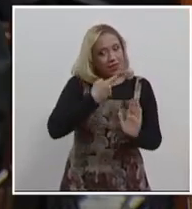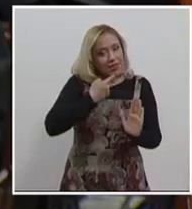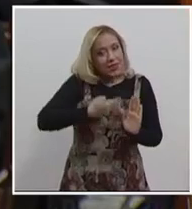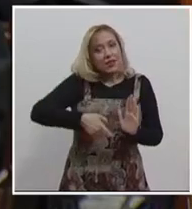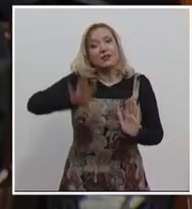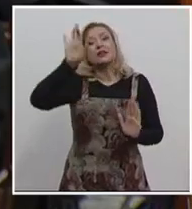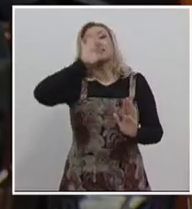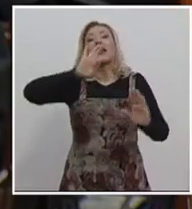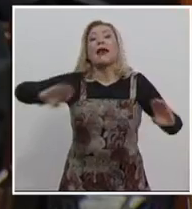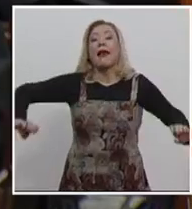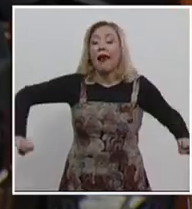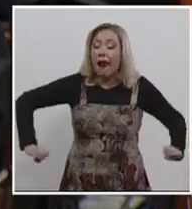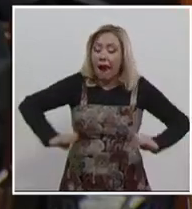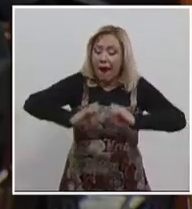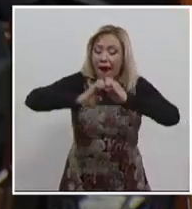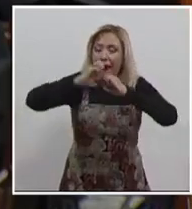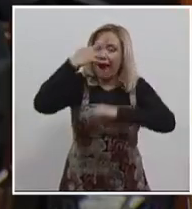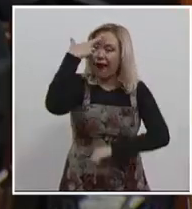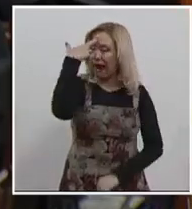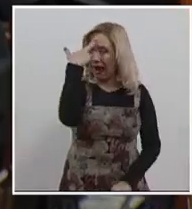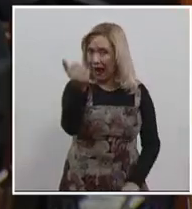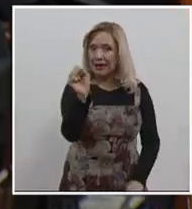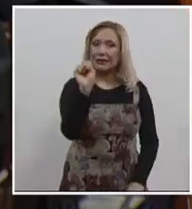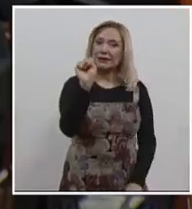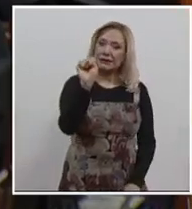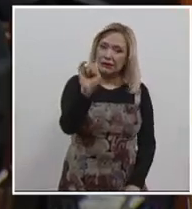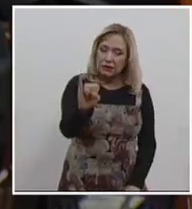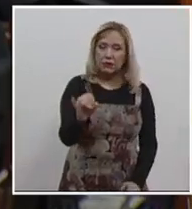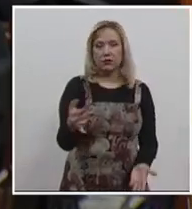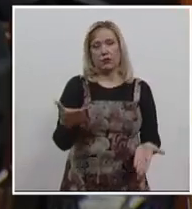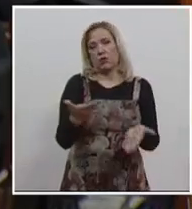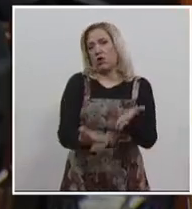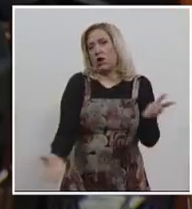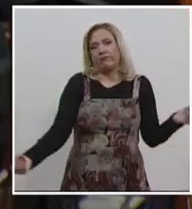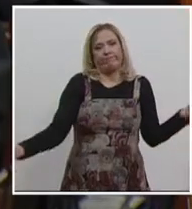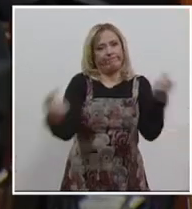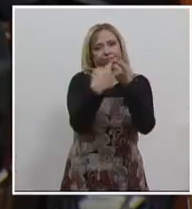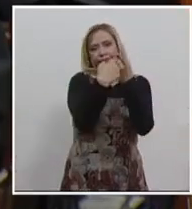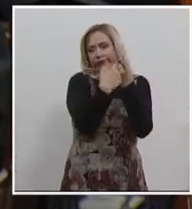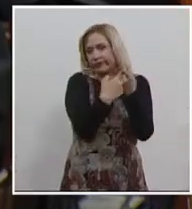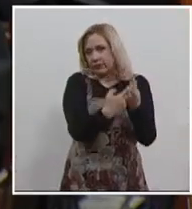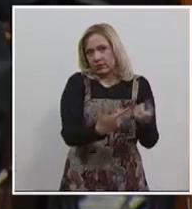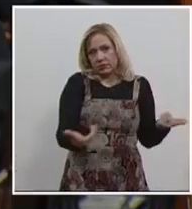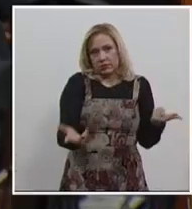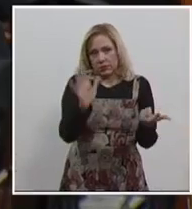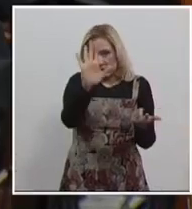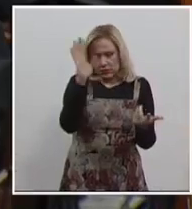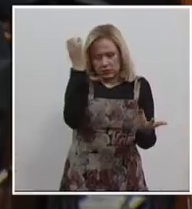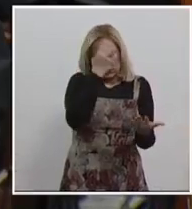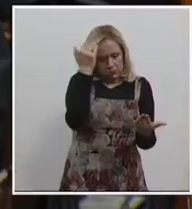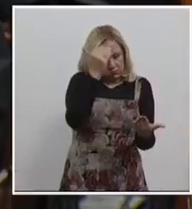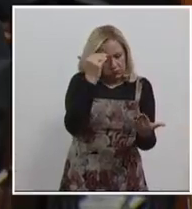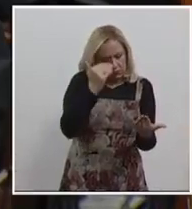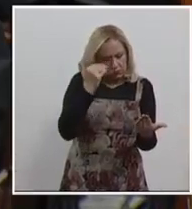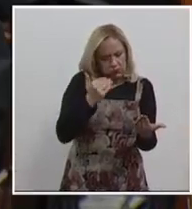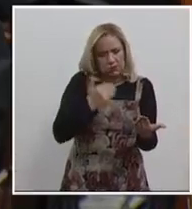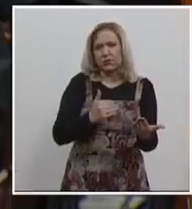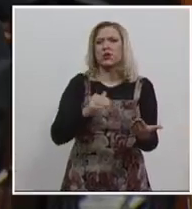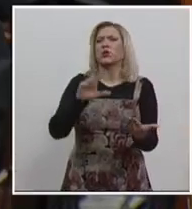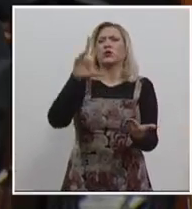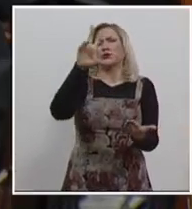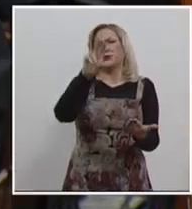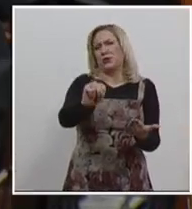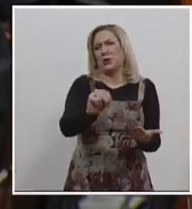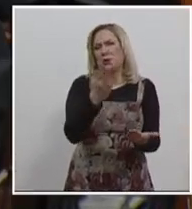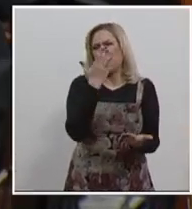Corte respecto a las violaciones como la que ahora nos ocupa ha sido explorada en sus precedentes y el caso no